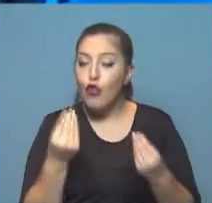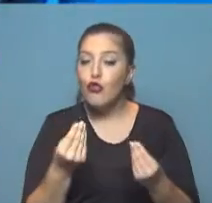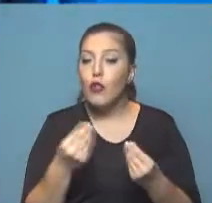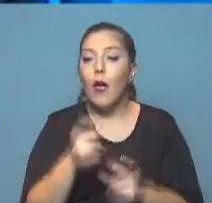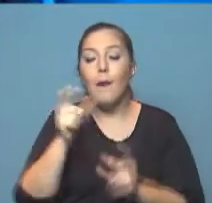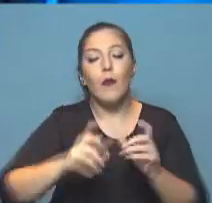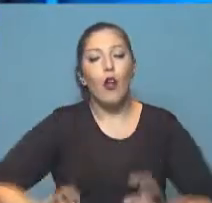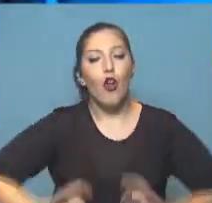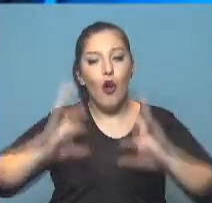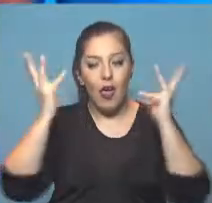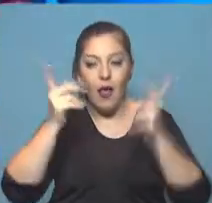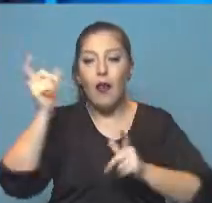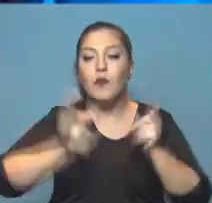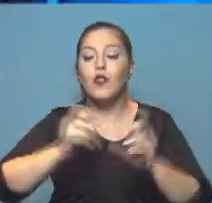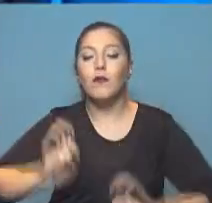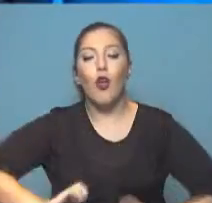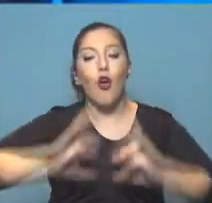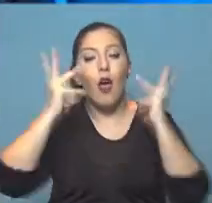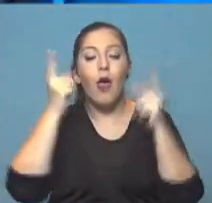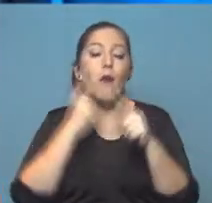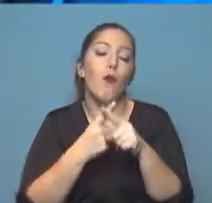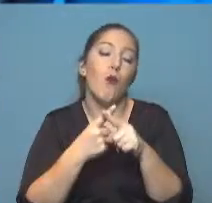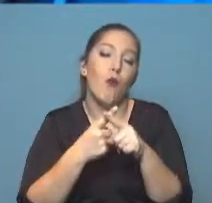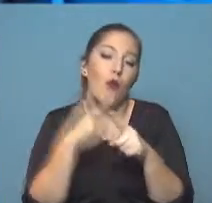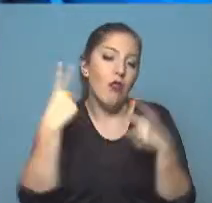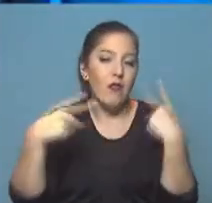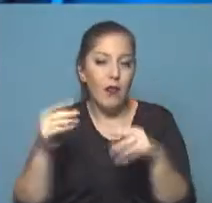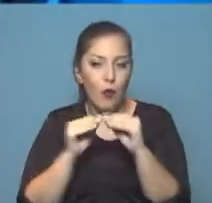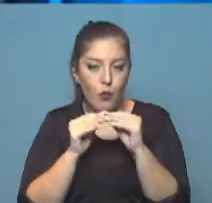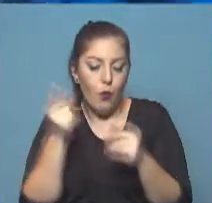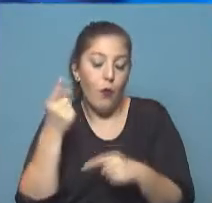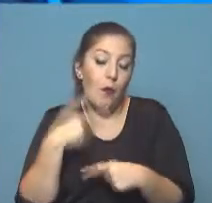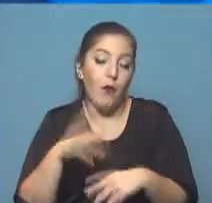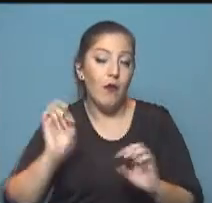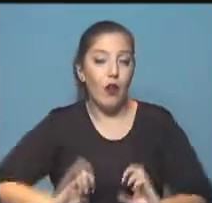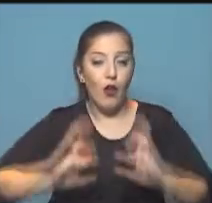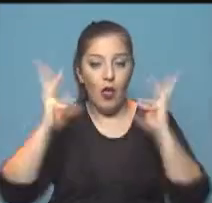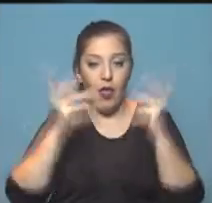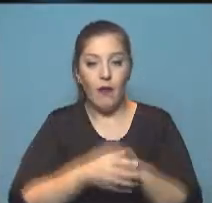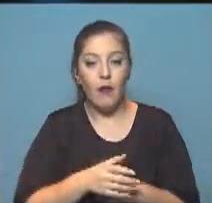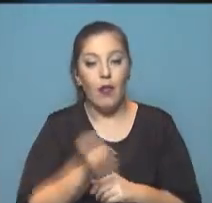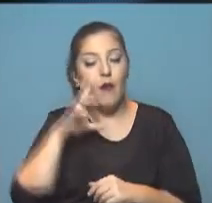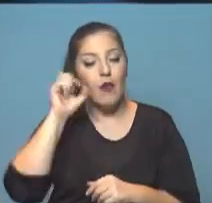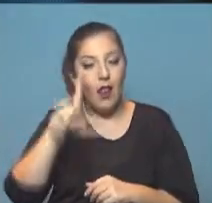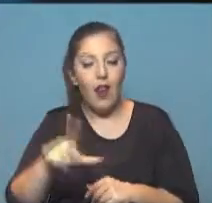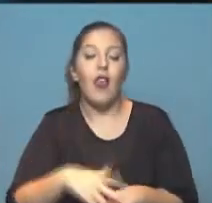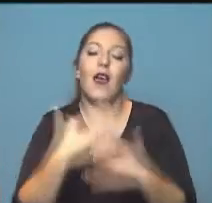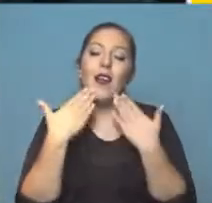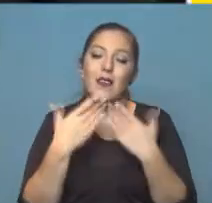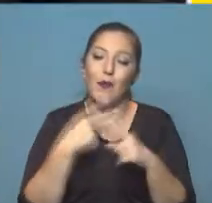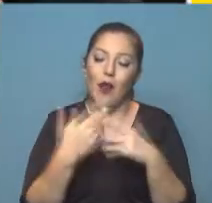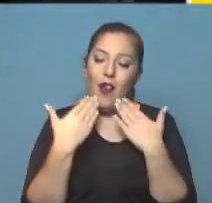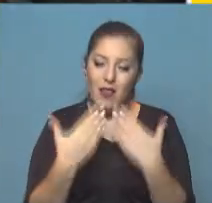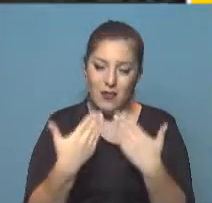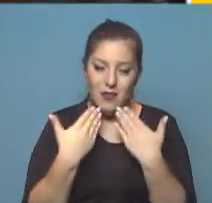gente enojada. La gente está enojada por distintas razones, pero está muy enojada. A ver, Gabriel, antes que nada agradecerte por ayudarnos a